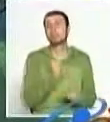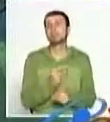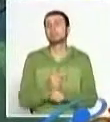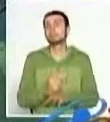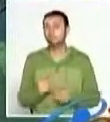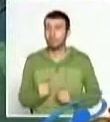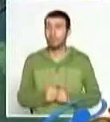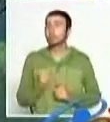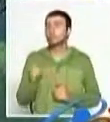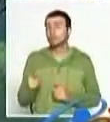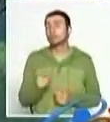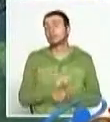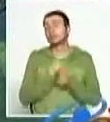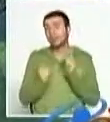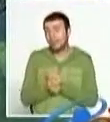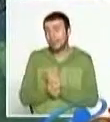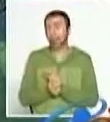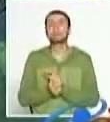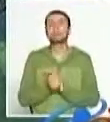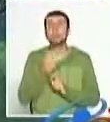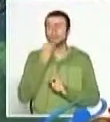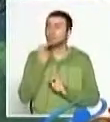la persona le dicen que la van a curar.